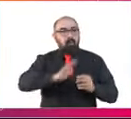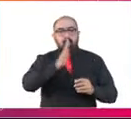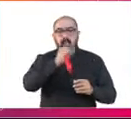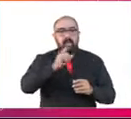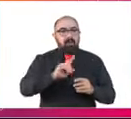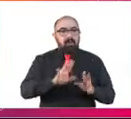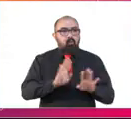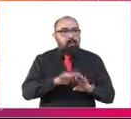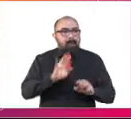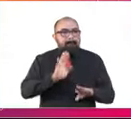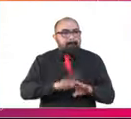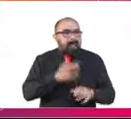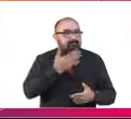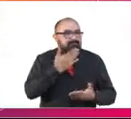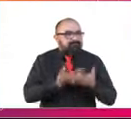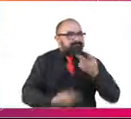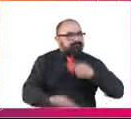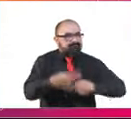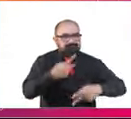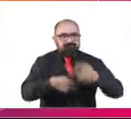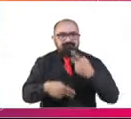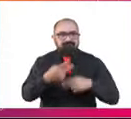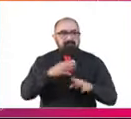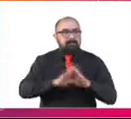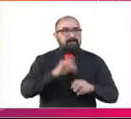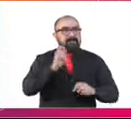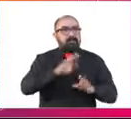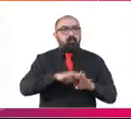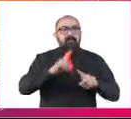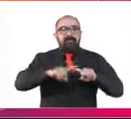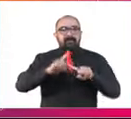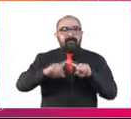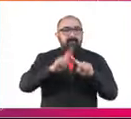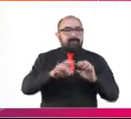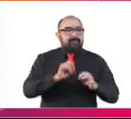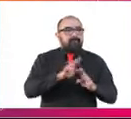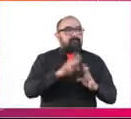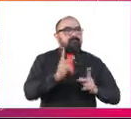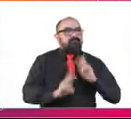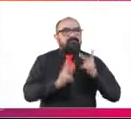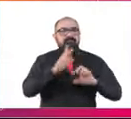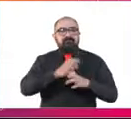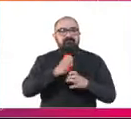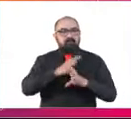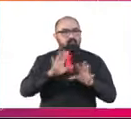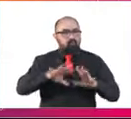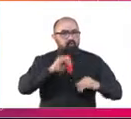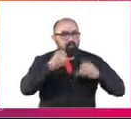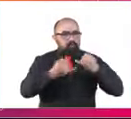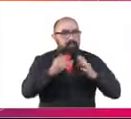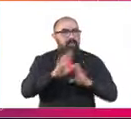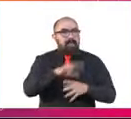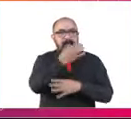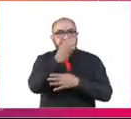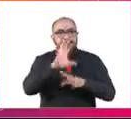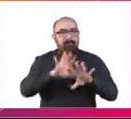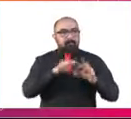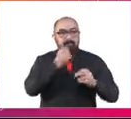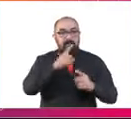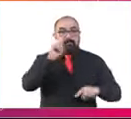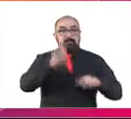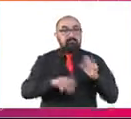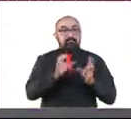la riqueza, la conservación de nuestros recursos naturales y por otro lado la justicia social, la justicia ambiental y la justicia social no se